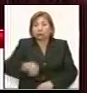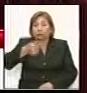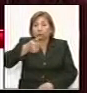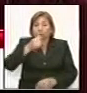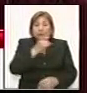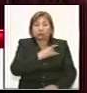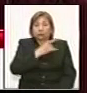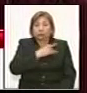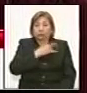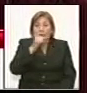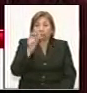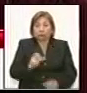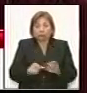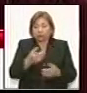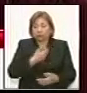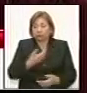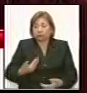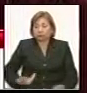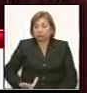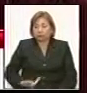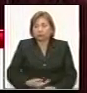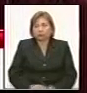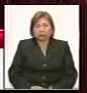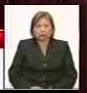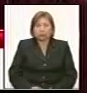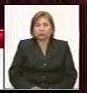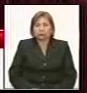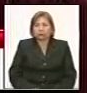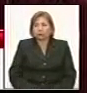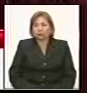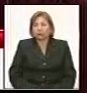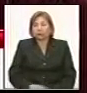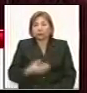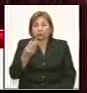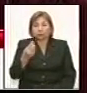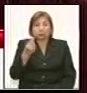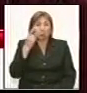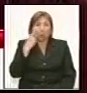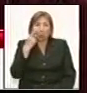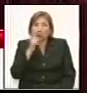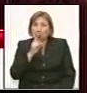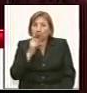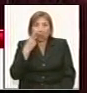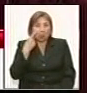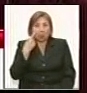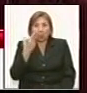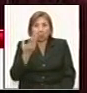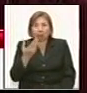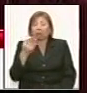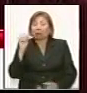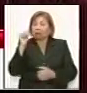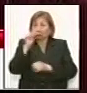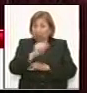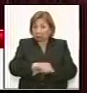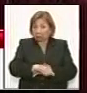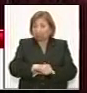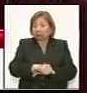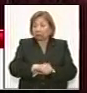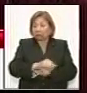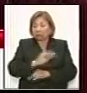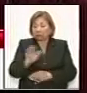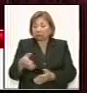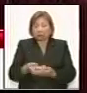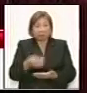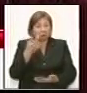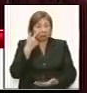universidad pública, personalmente poco conocido, y derrotó, bueno, a una persona que todos